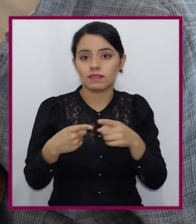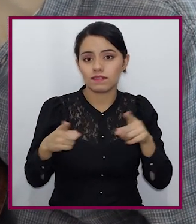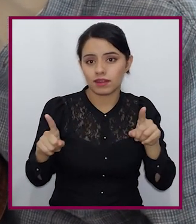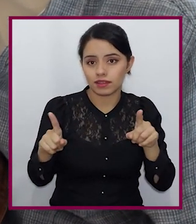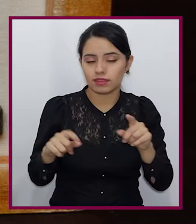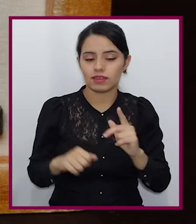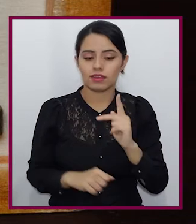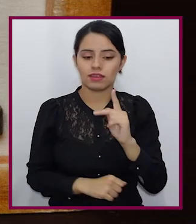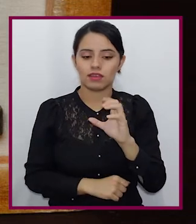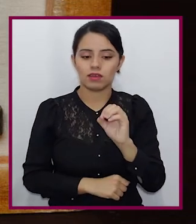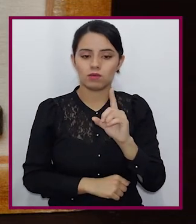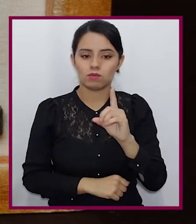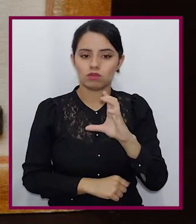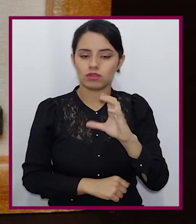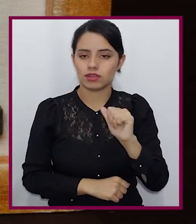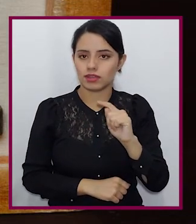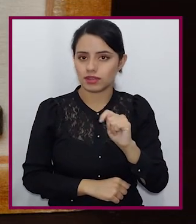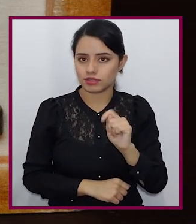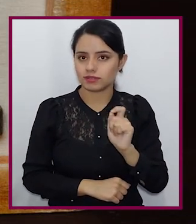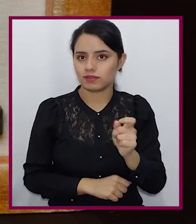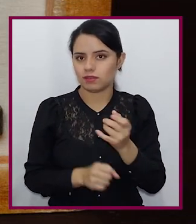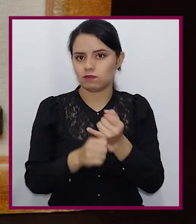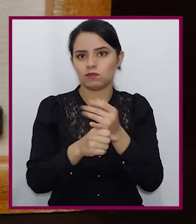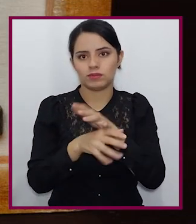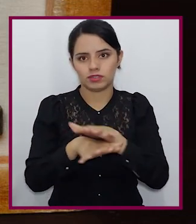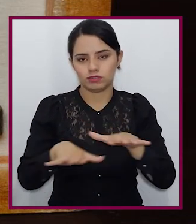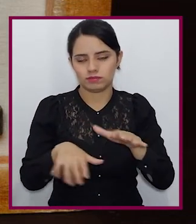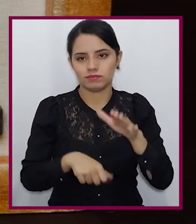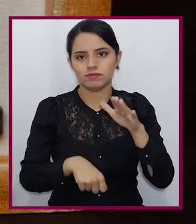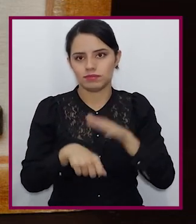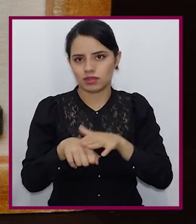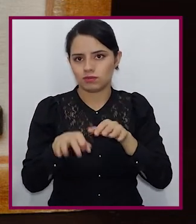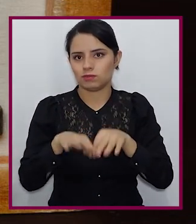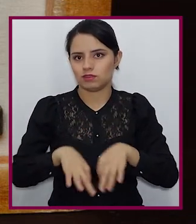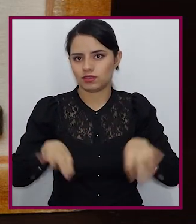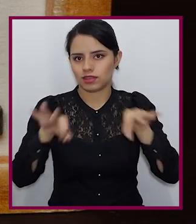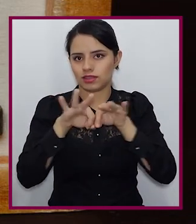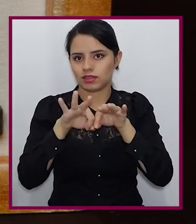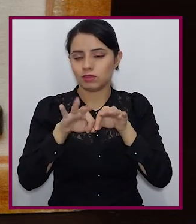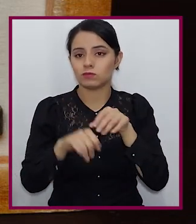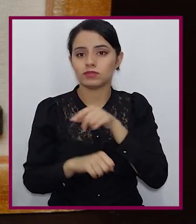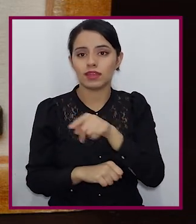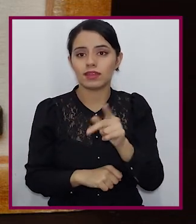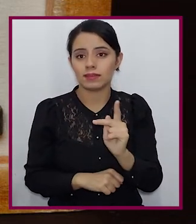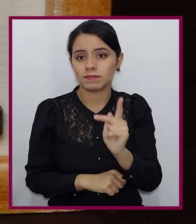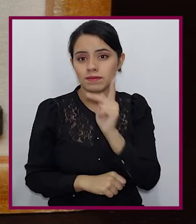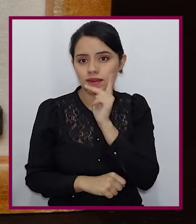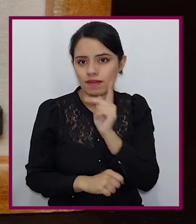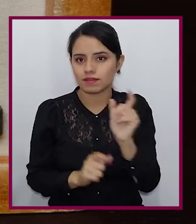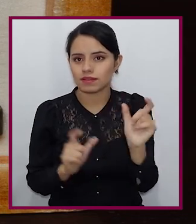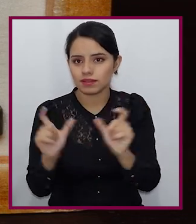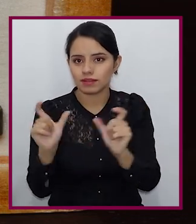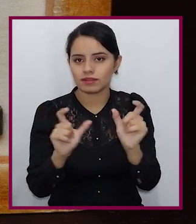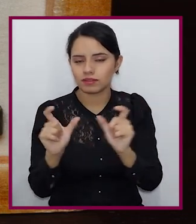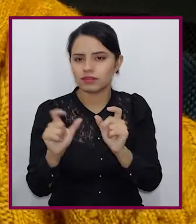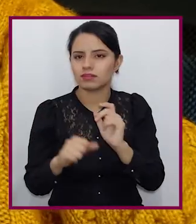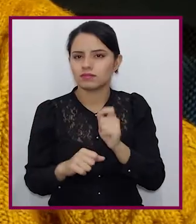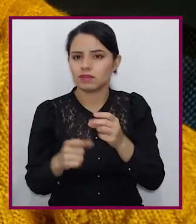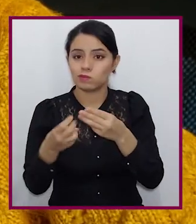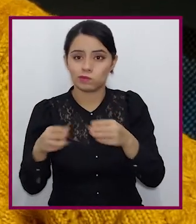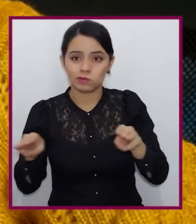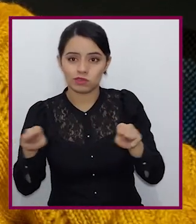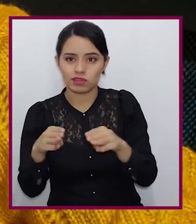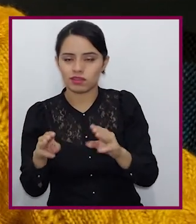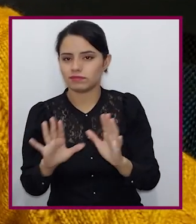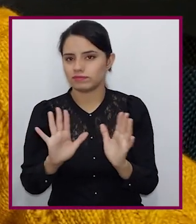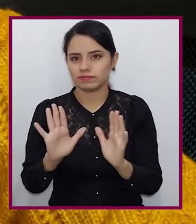es el contenido, entonces la idea primordial de lo que vas a estar presentando y solo con palabras y no recargado la música,